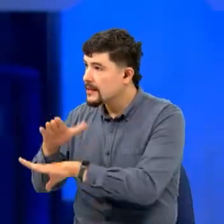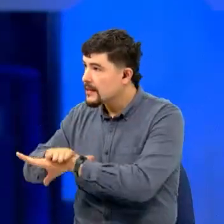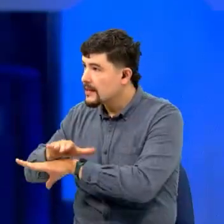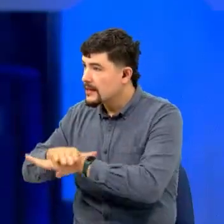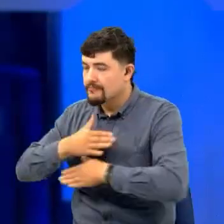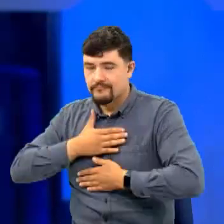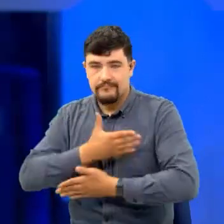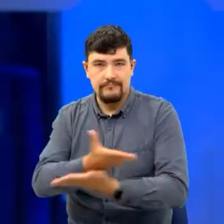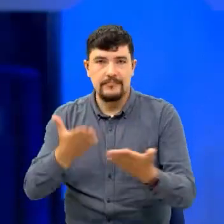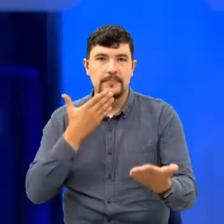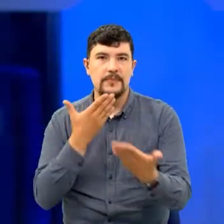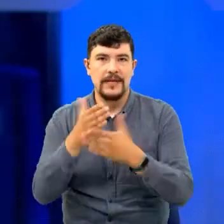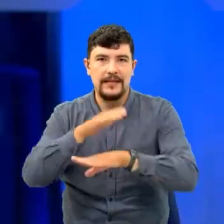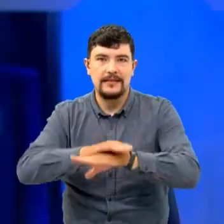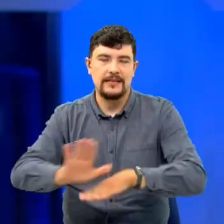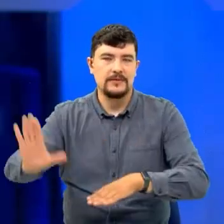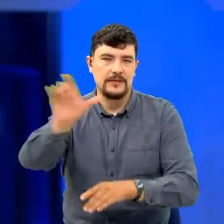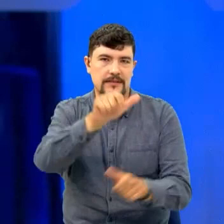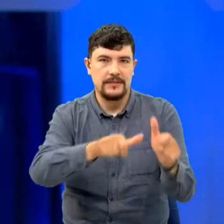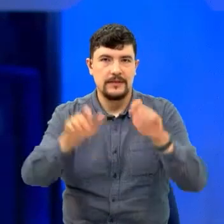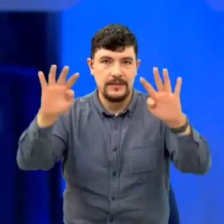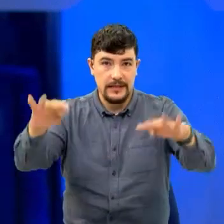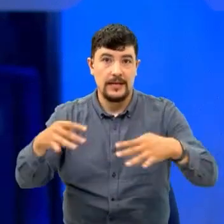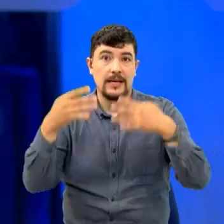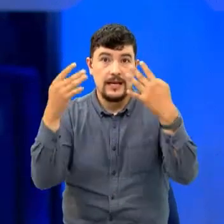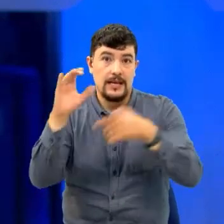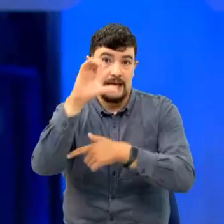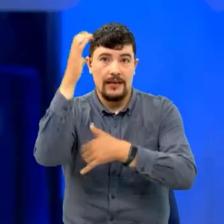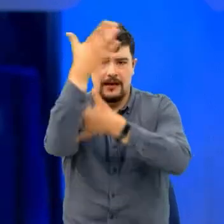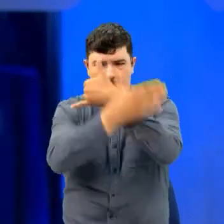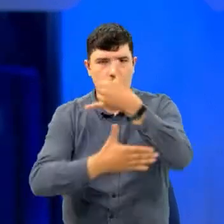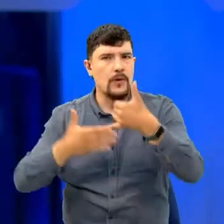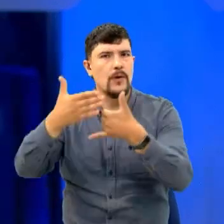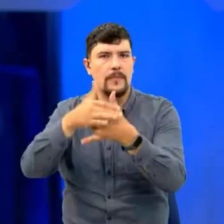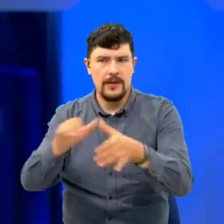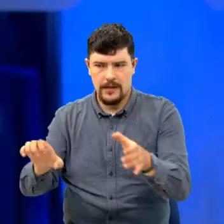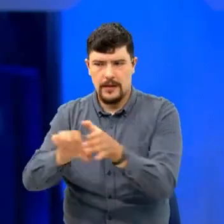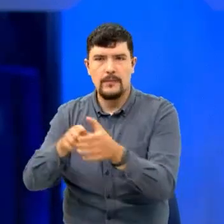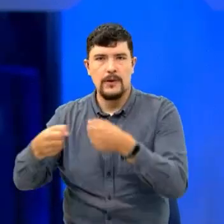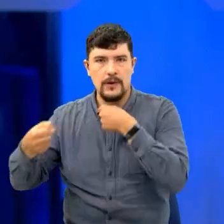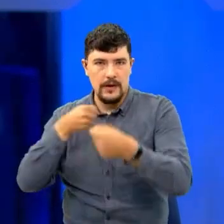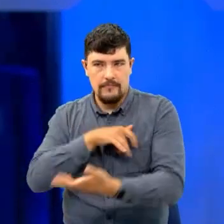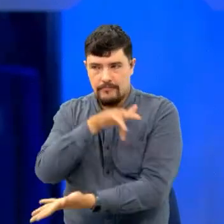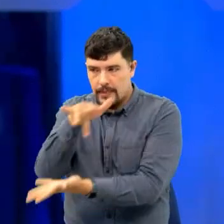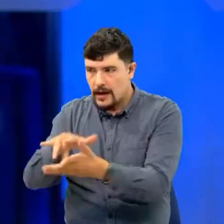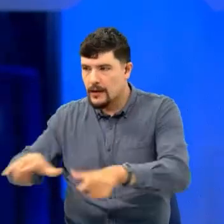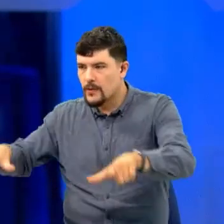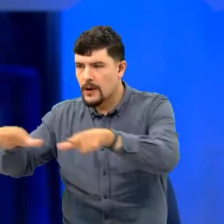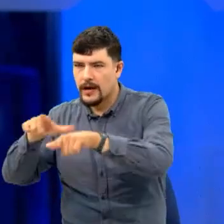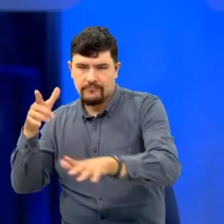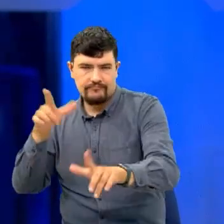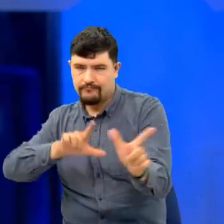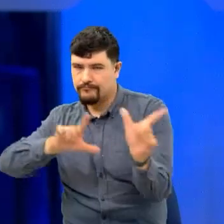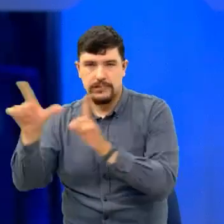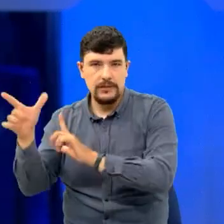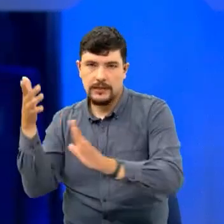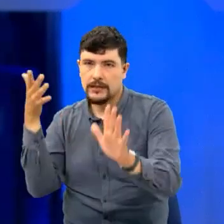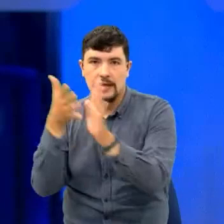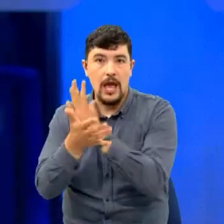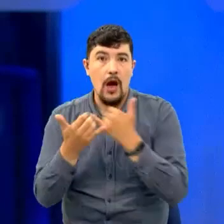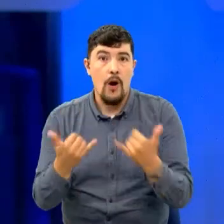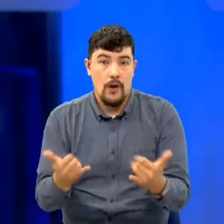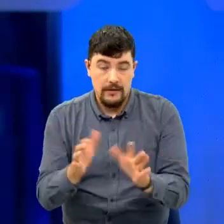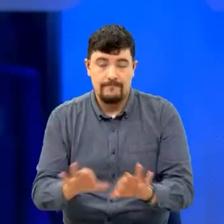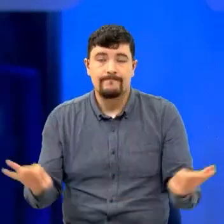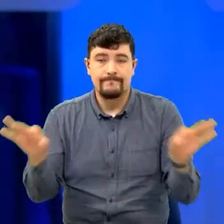nuestra audiencia en todo el país, aquí también en el Gran Santander. Nuestro equipo periodístico también ya está listo en todos los lugares que hoy son